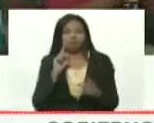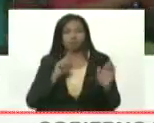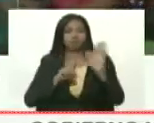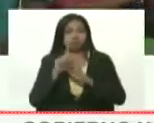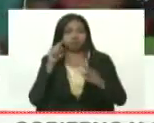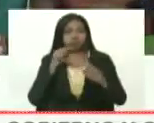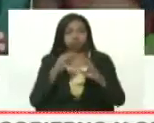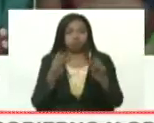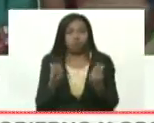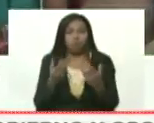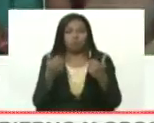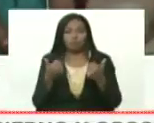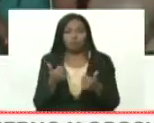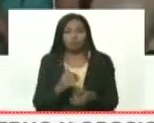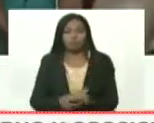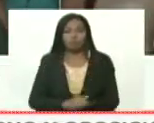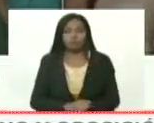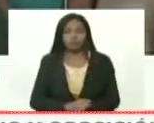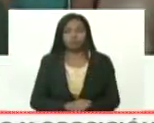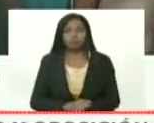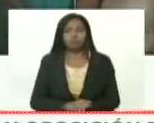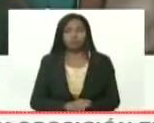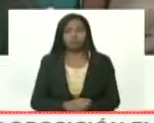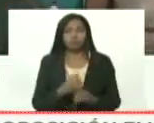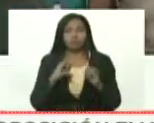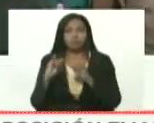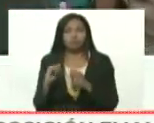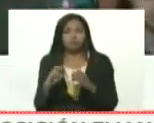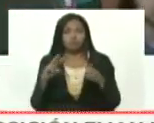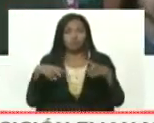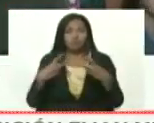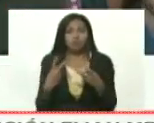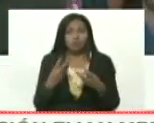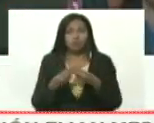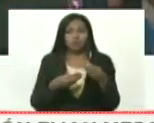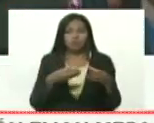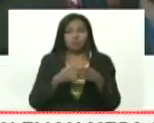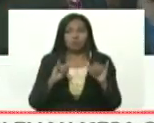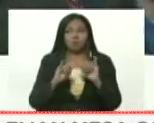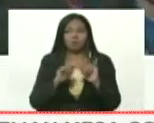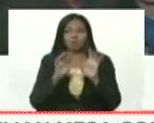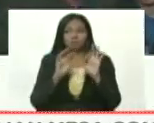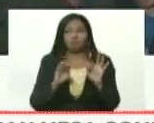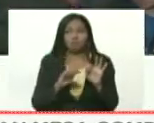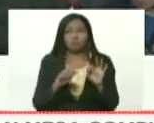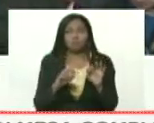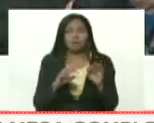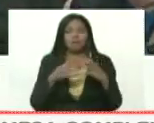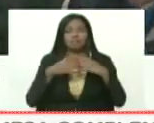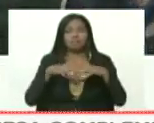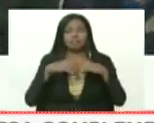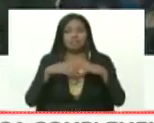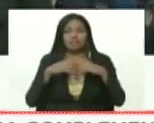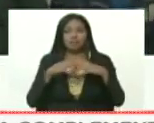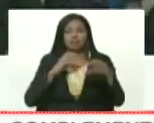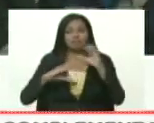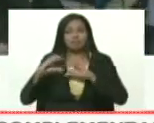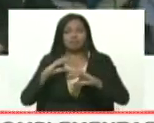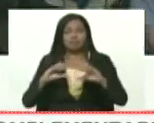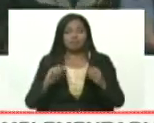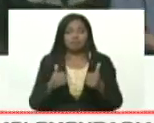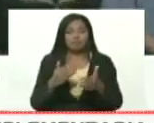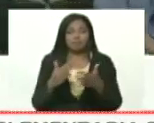avanzado. De las nuevas generaciones de cerebros científicos que